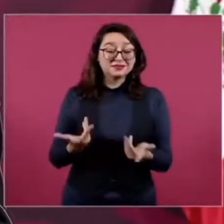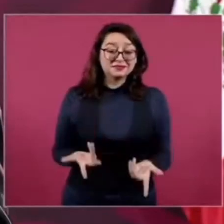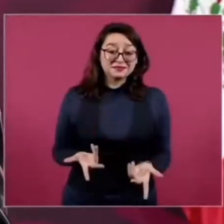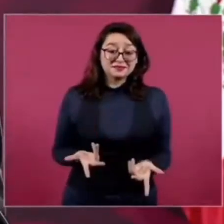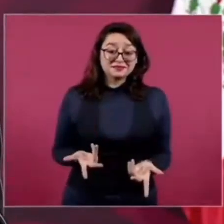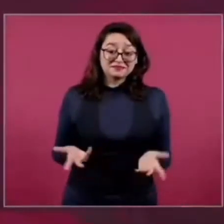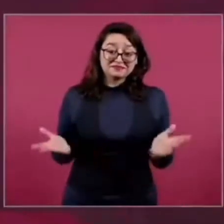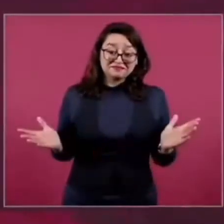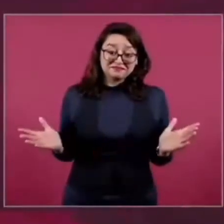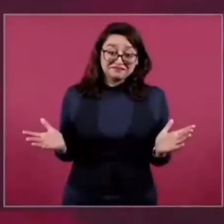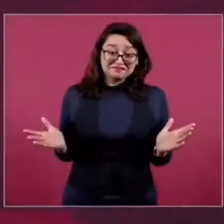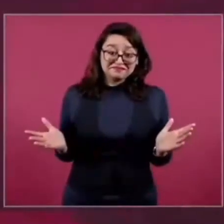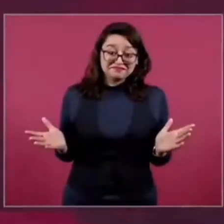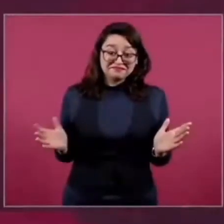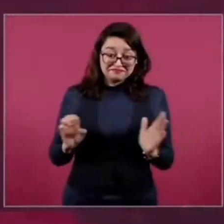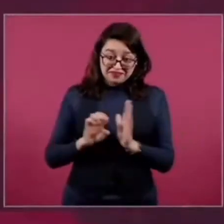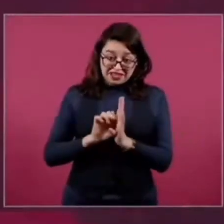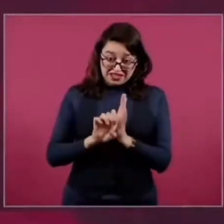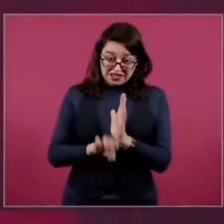Por poner un ejemplo,